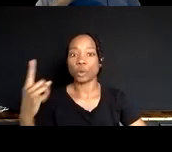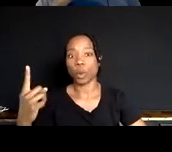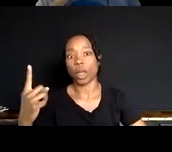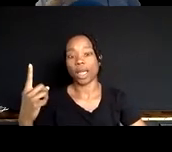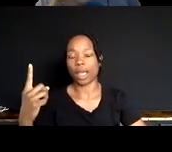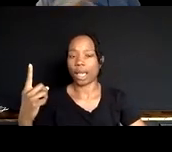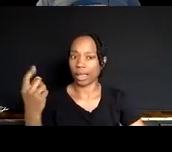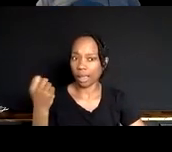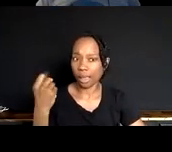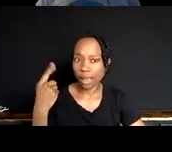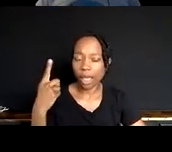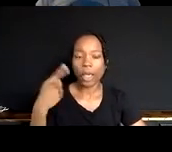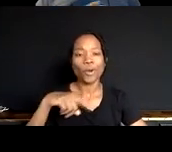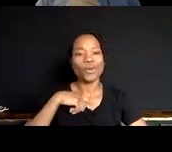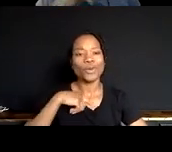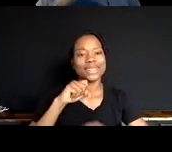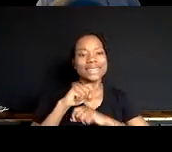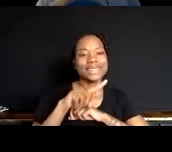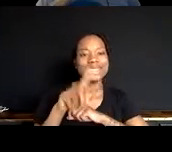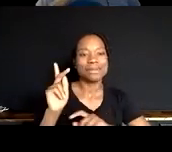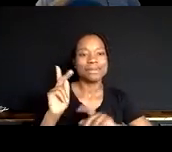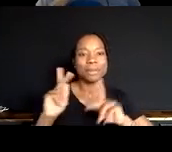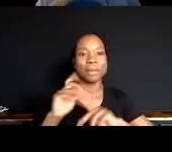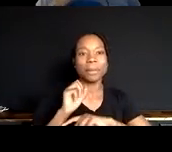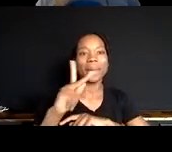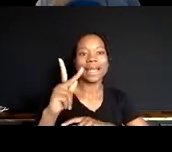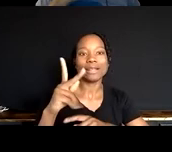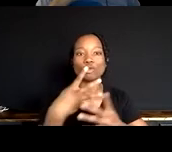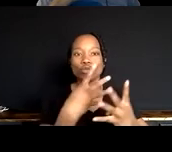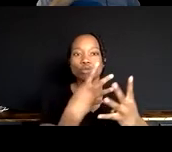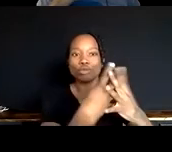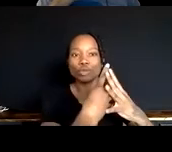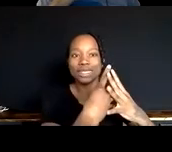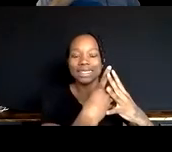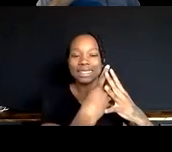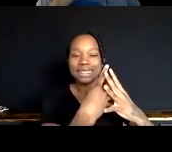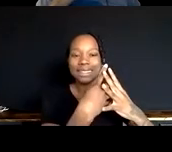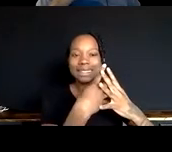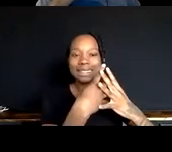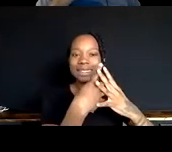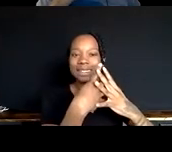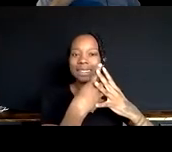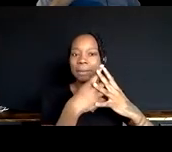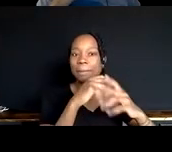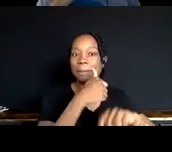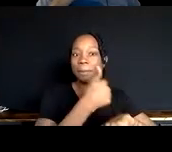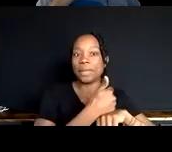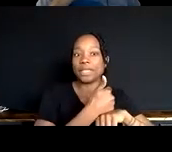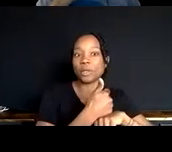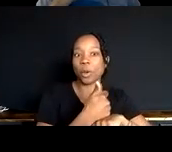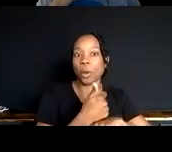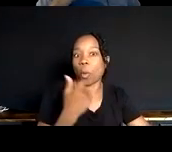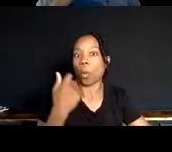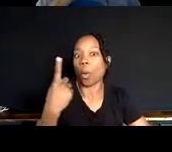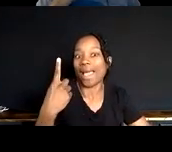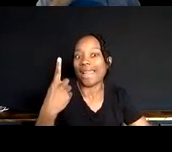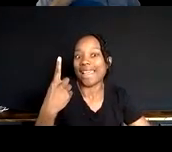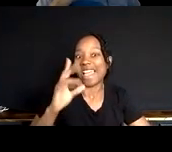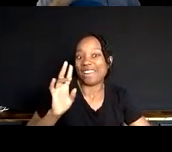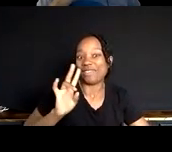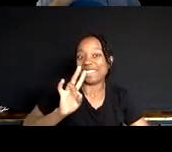people back to prison. Estamos enviando gente de regreso a la prisión. On one chance out of 77, a base de